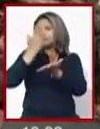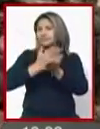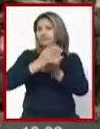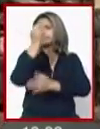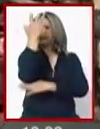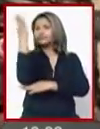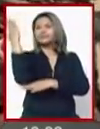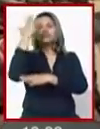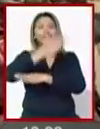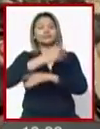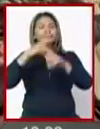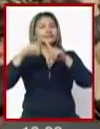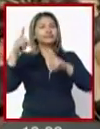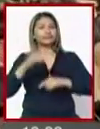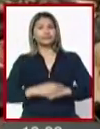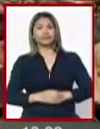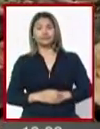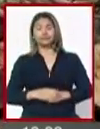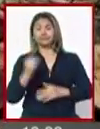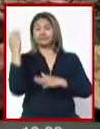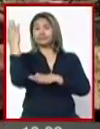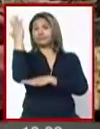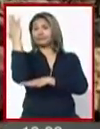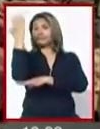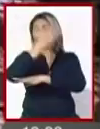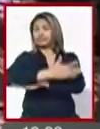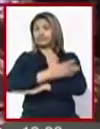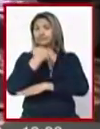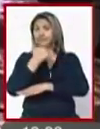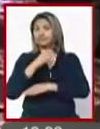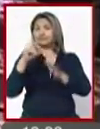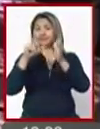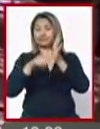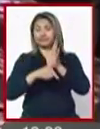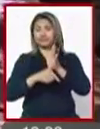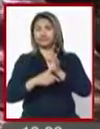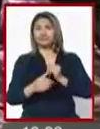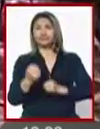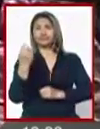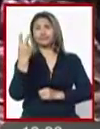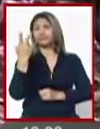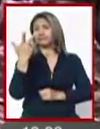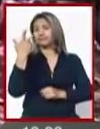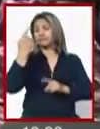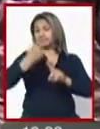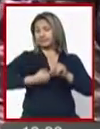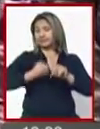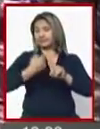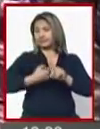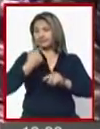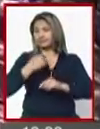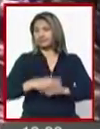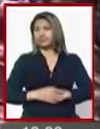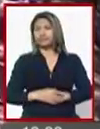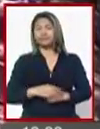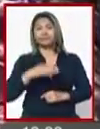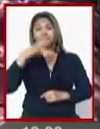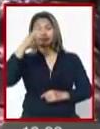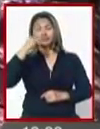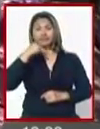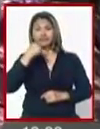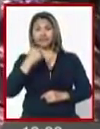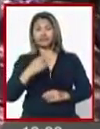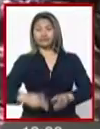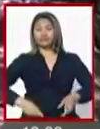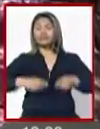esta tala, y al final el señor tala su árbol y nos enteramos después de 2-3 meses de que este mismo